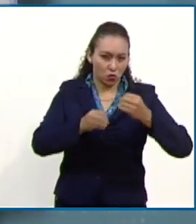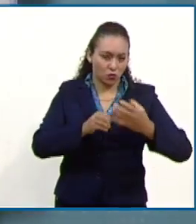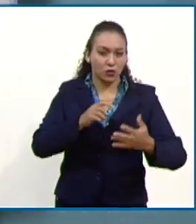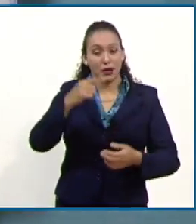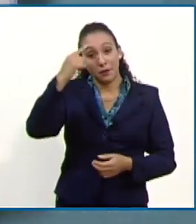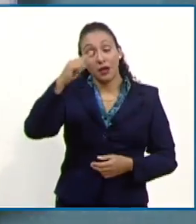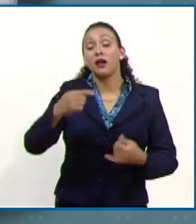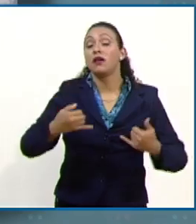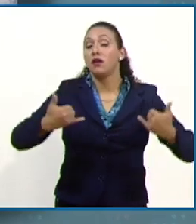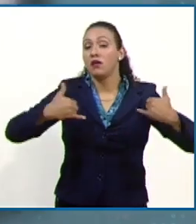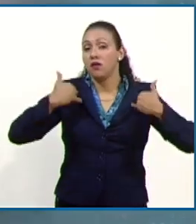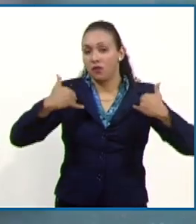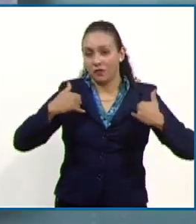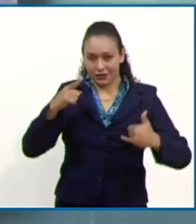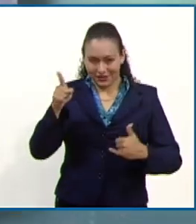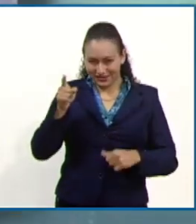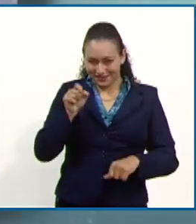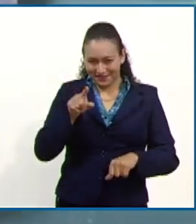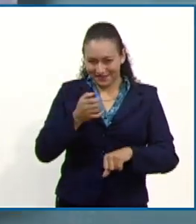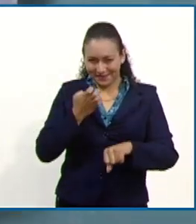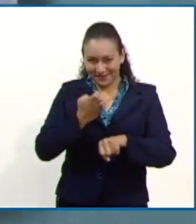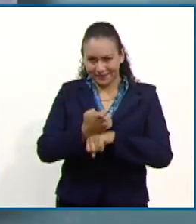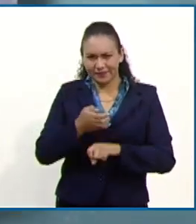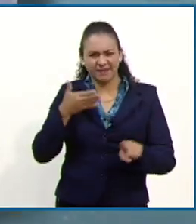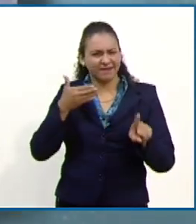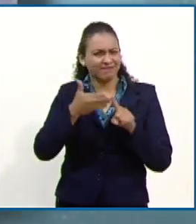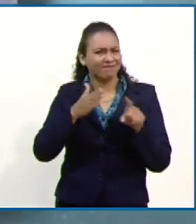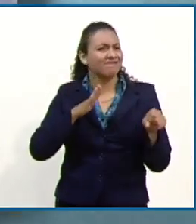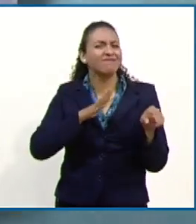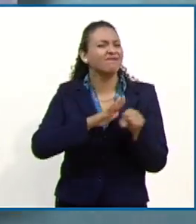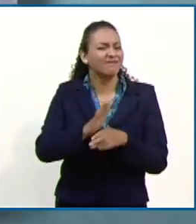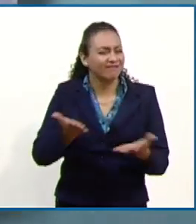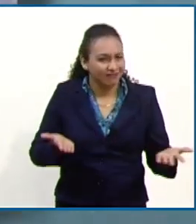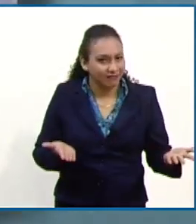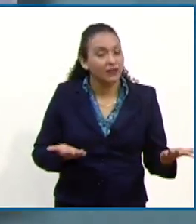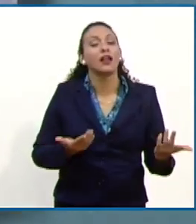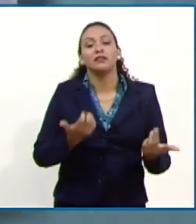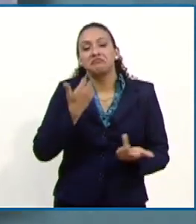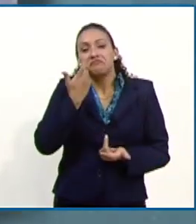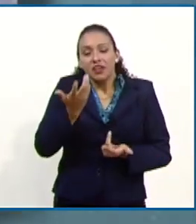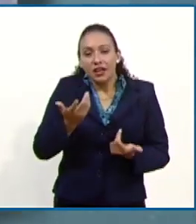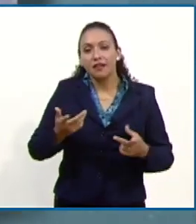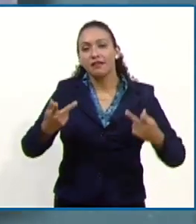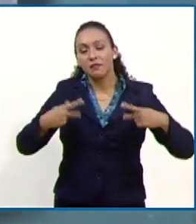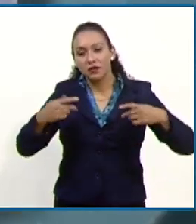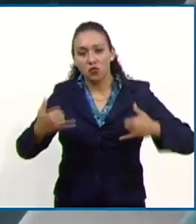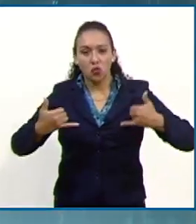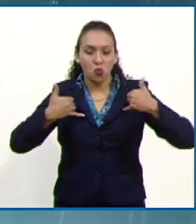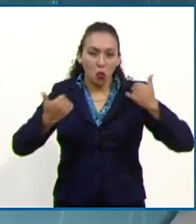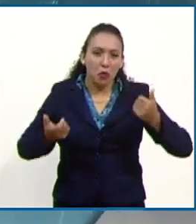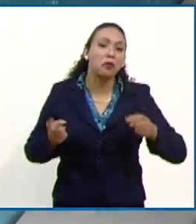para Adolescentes del Estado, que tiene el objetivo de garantizar las funciones de reinserción social.